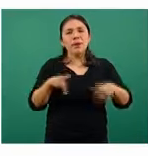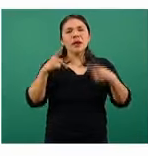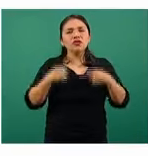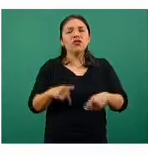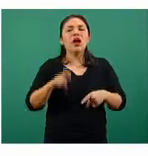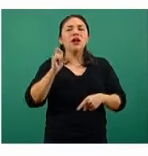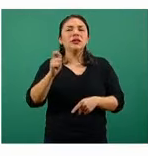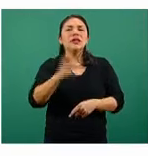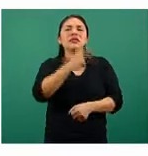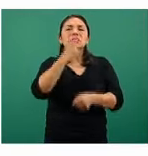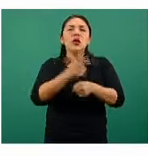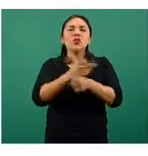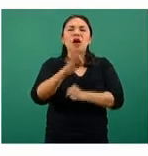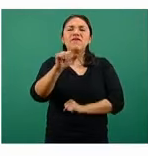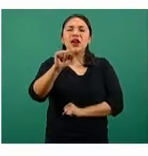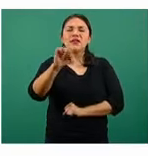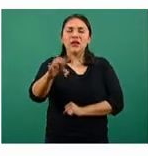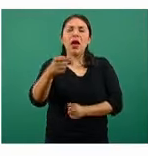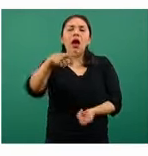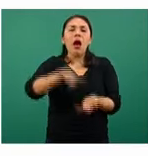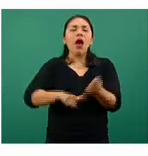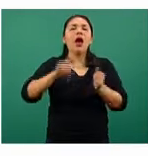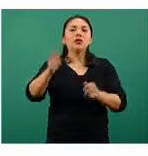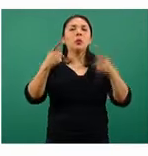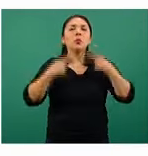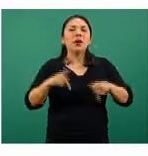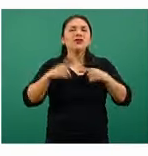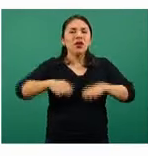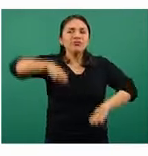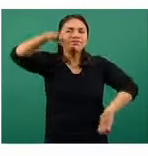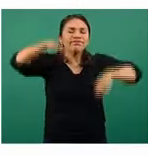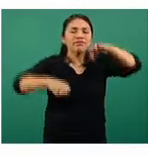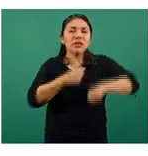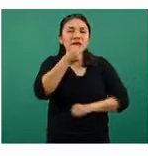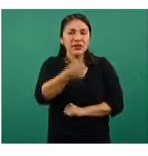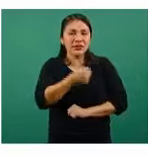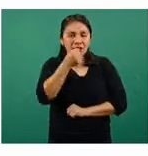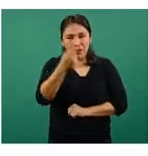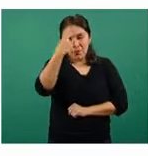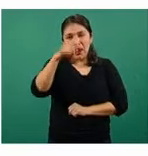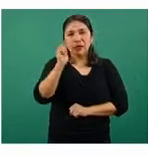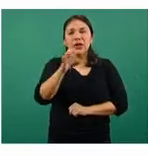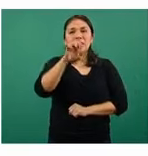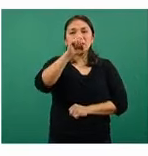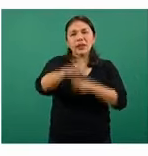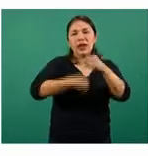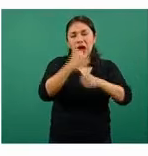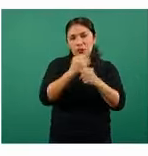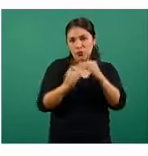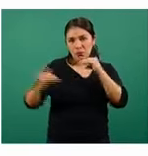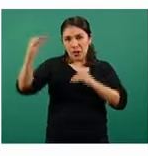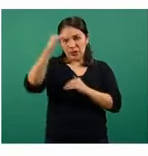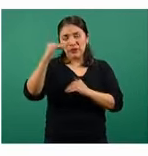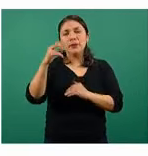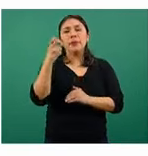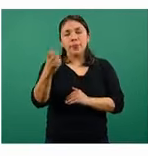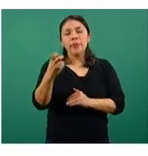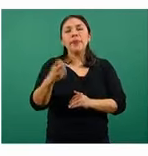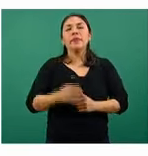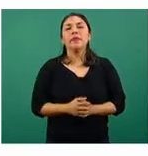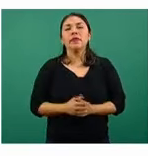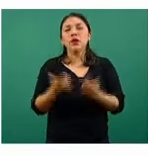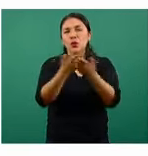segunda etapa, que en este caso integra a los adultos mayores de 60 años o